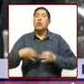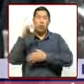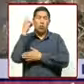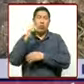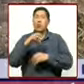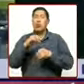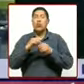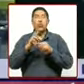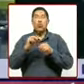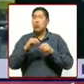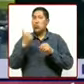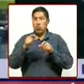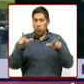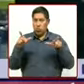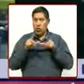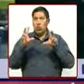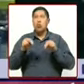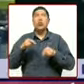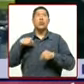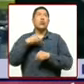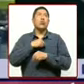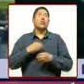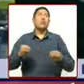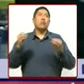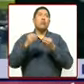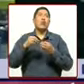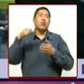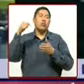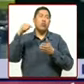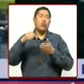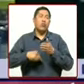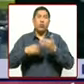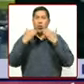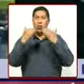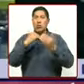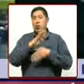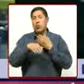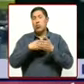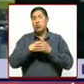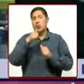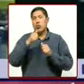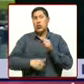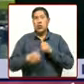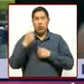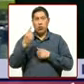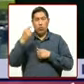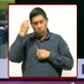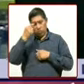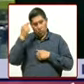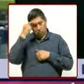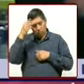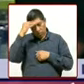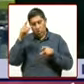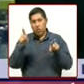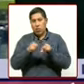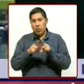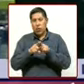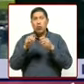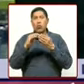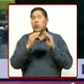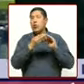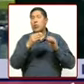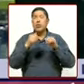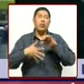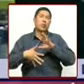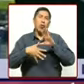otro lugar. Manifestar nuestro más profundo agradecimiento a todas y cada uno de los gobiernos hermanos de la comunidad